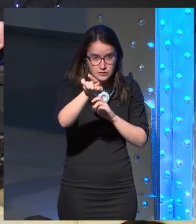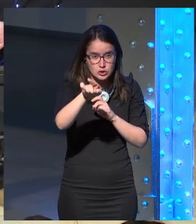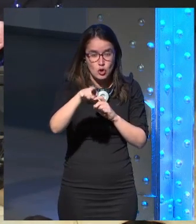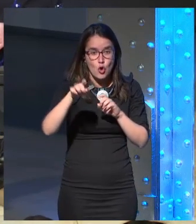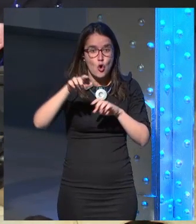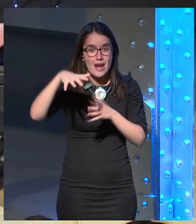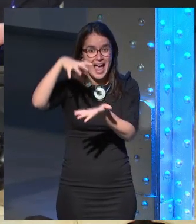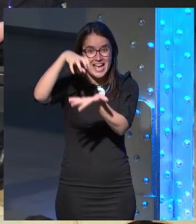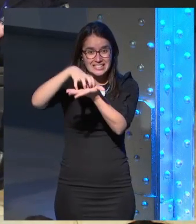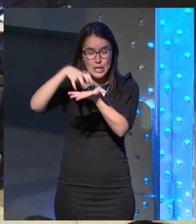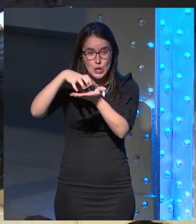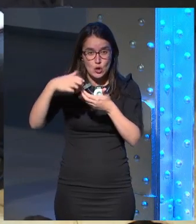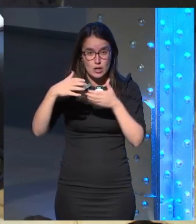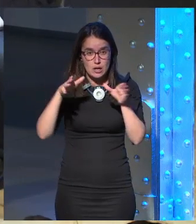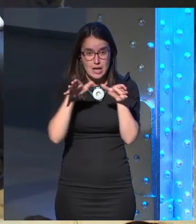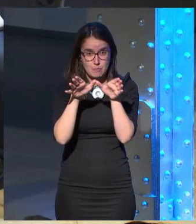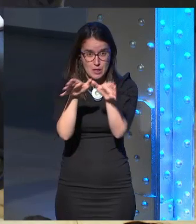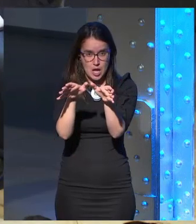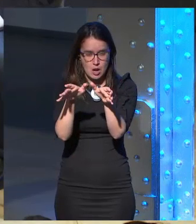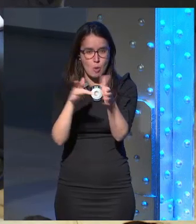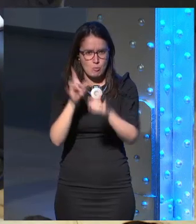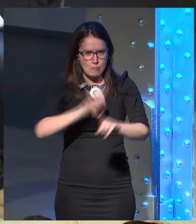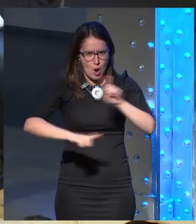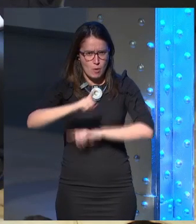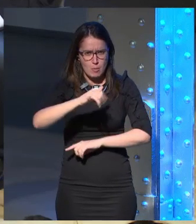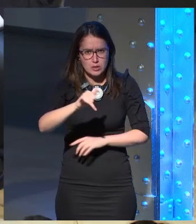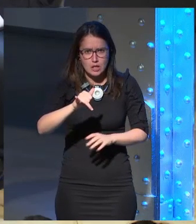estación espacial tuvimos algunos incidentes. En